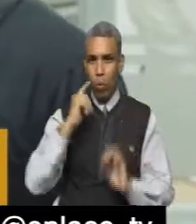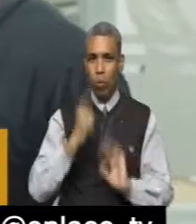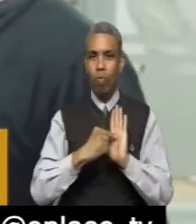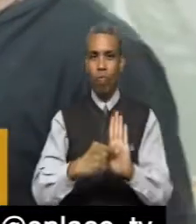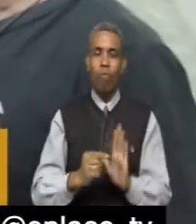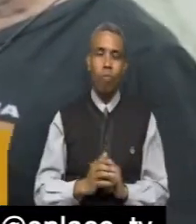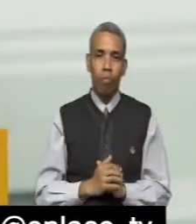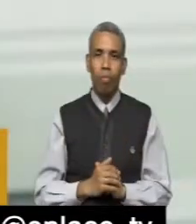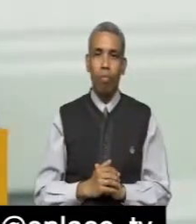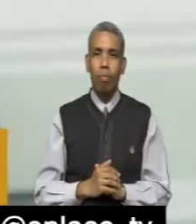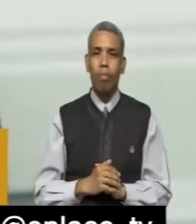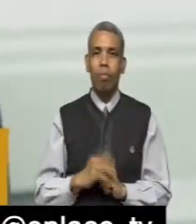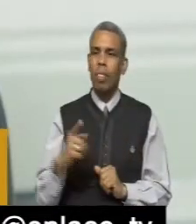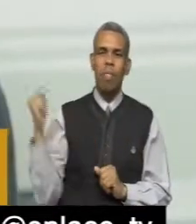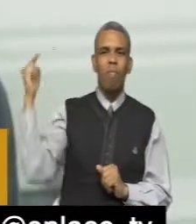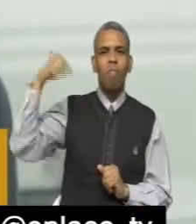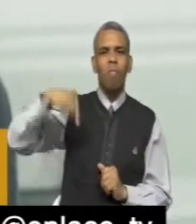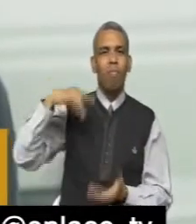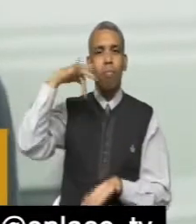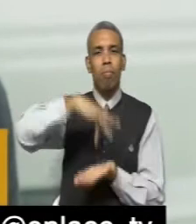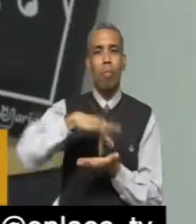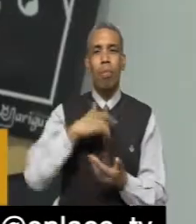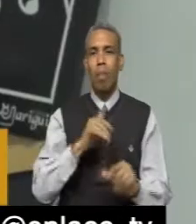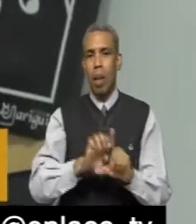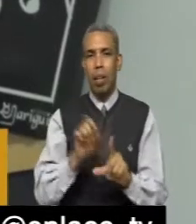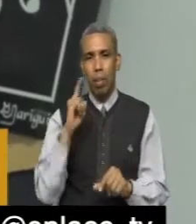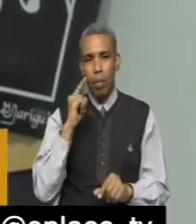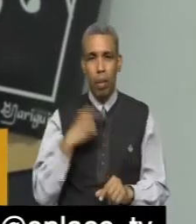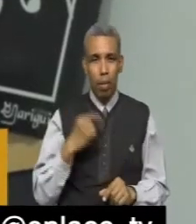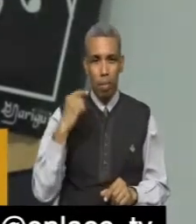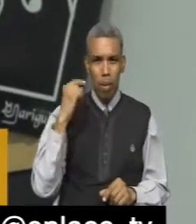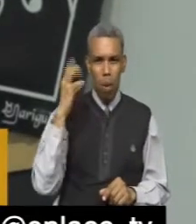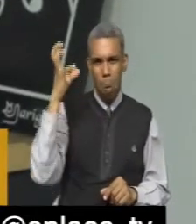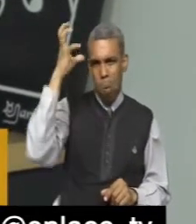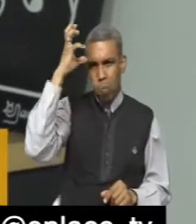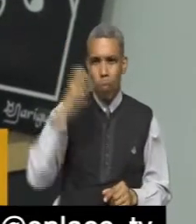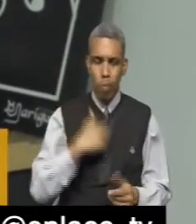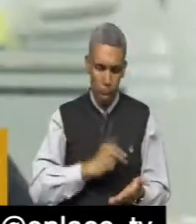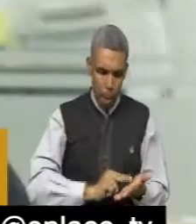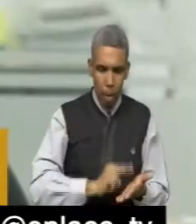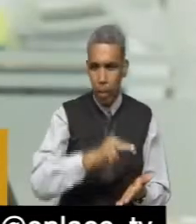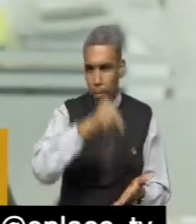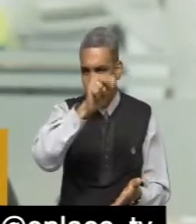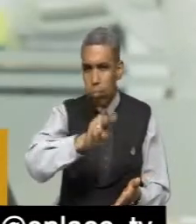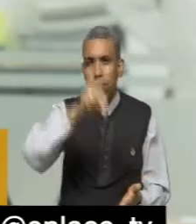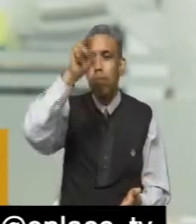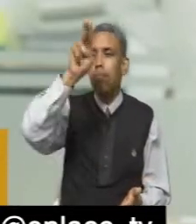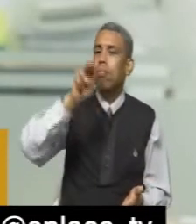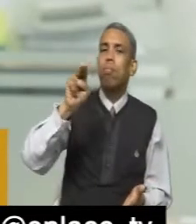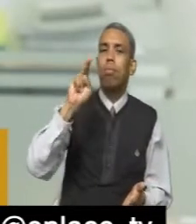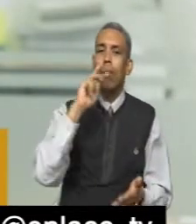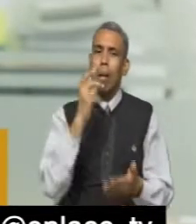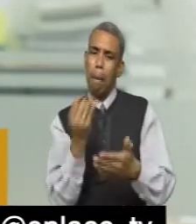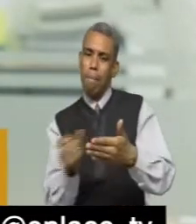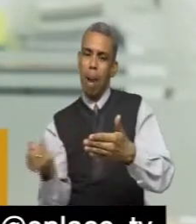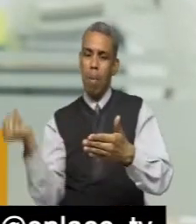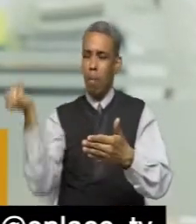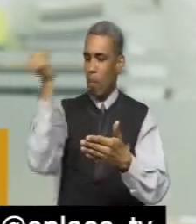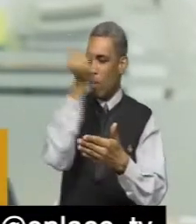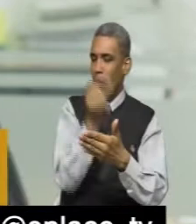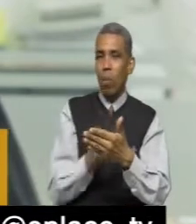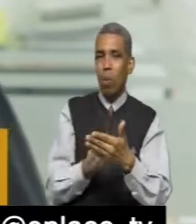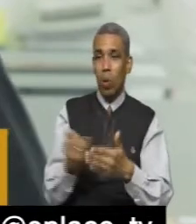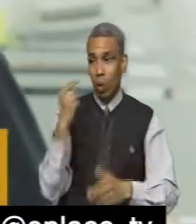Televisión ha estado el maestro Manuel Arrieta Corena y ha expuesto lo que es la muestra sobre la cultura yariguí. Hoy quise presentarle a nuestra